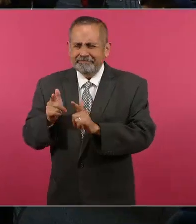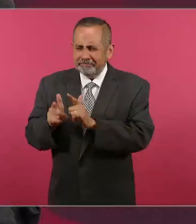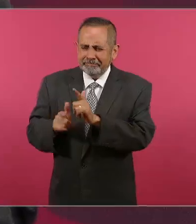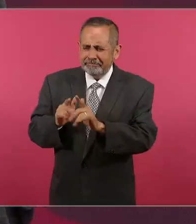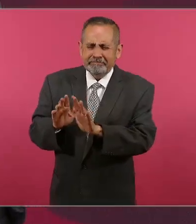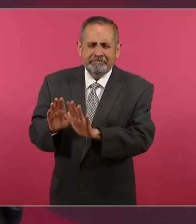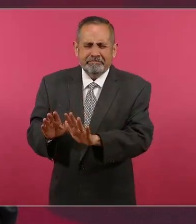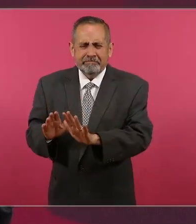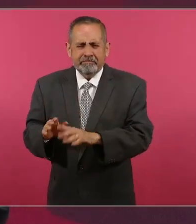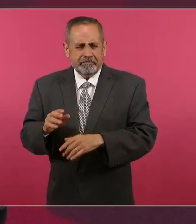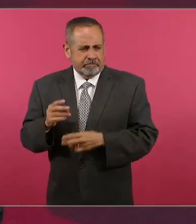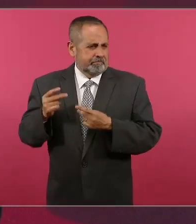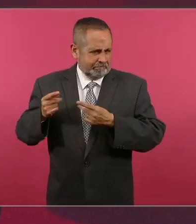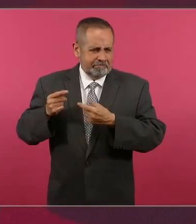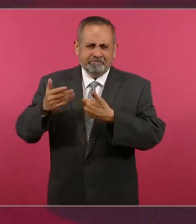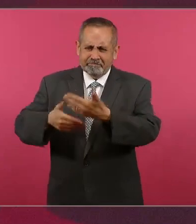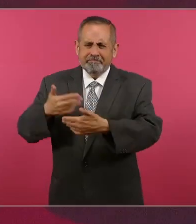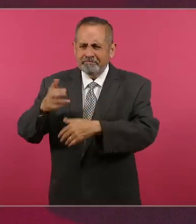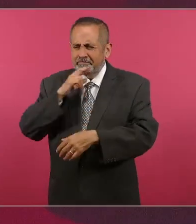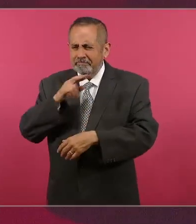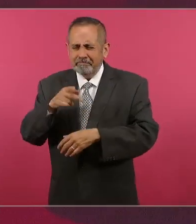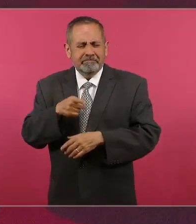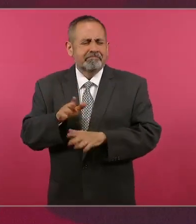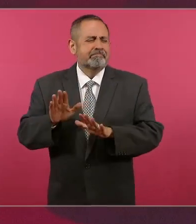aunque tengamos prisa.